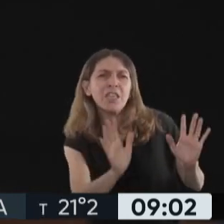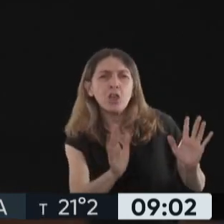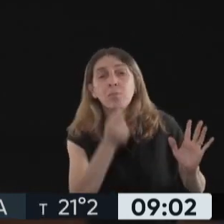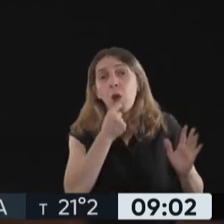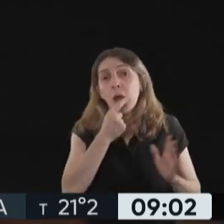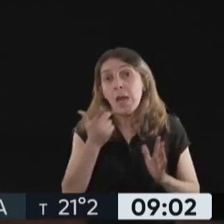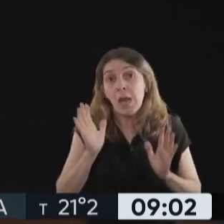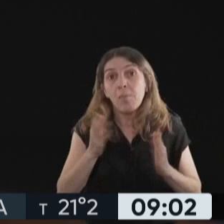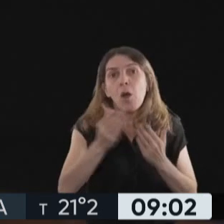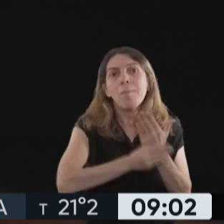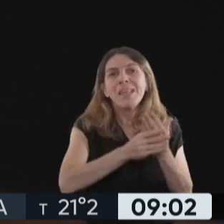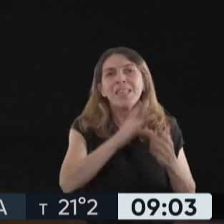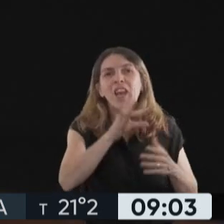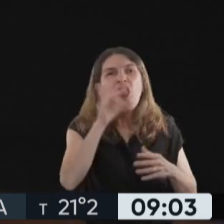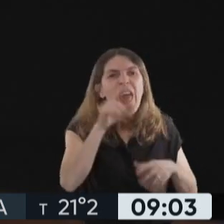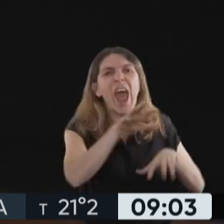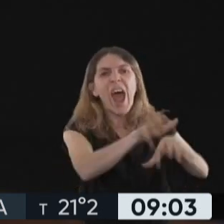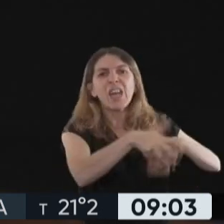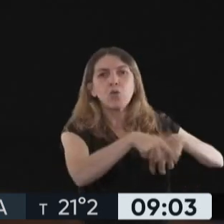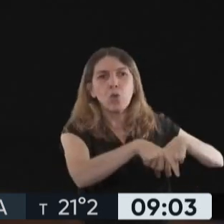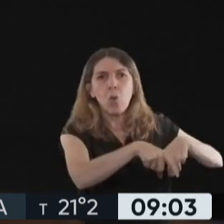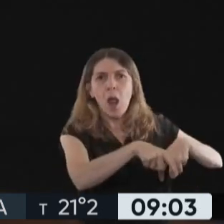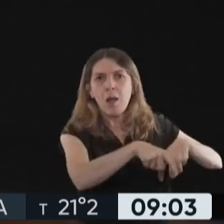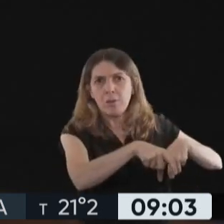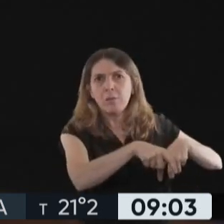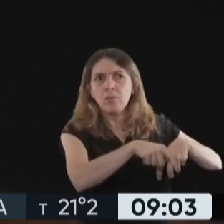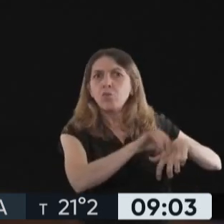Ministerio de Agricultura pudo contener